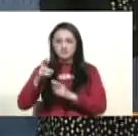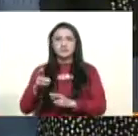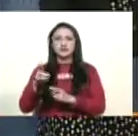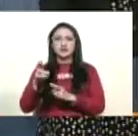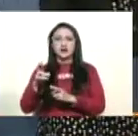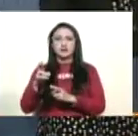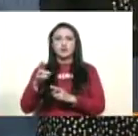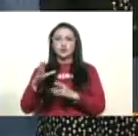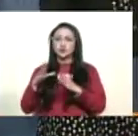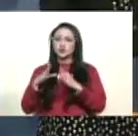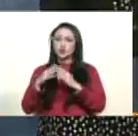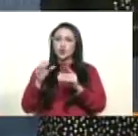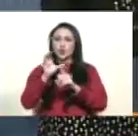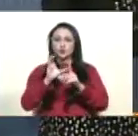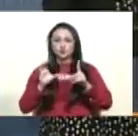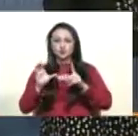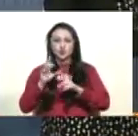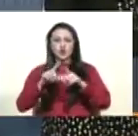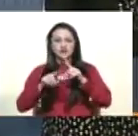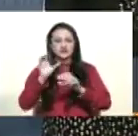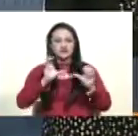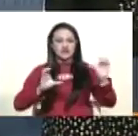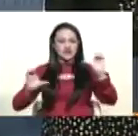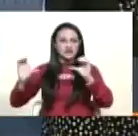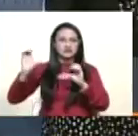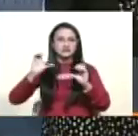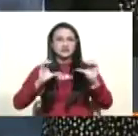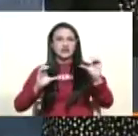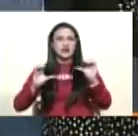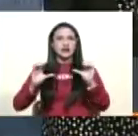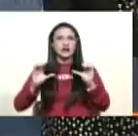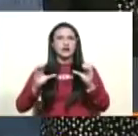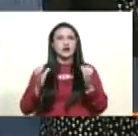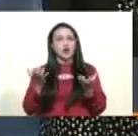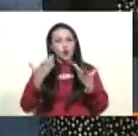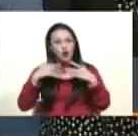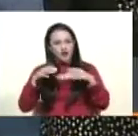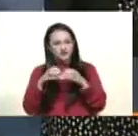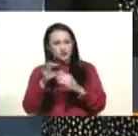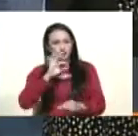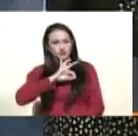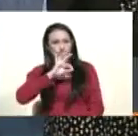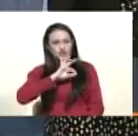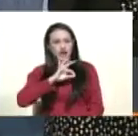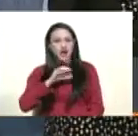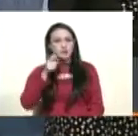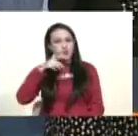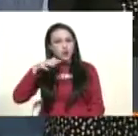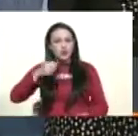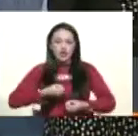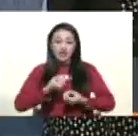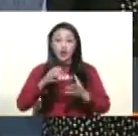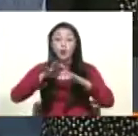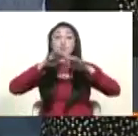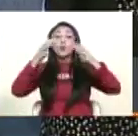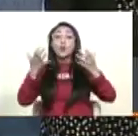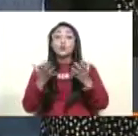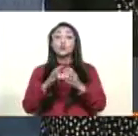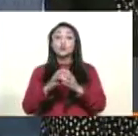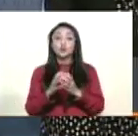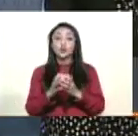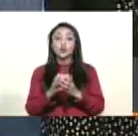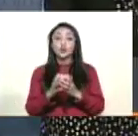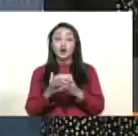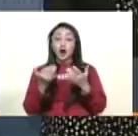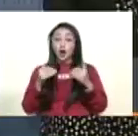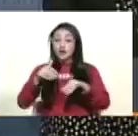los aportes que en cultura, que en ciencia, que en organización social este pueblo le ha dado a la humanidad. Ahora, su élite